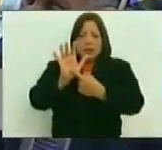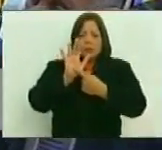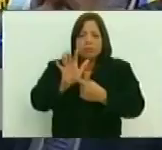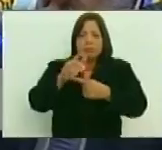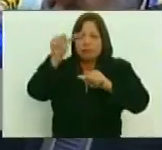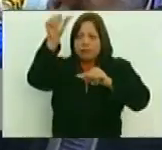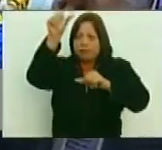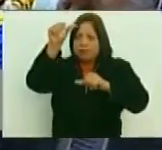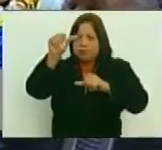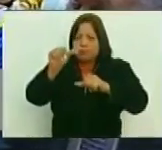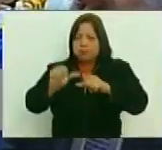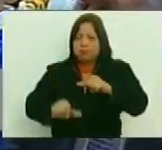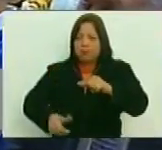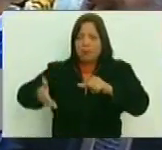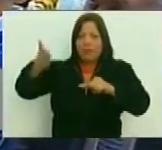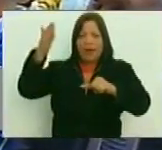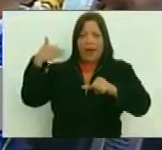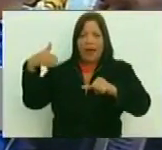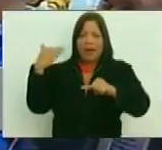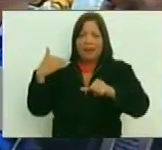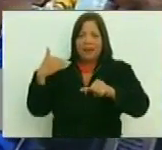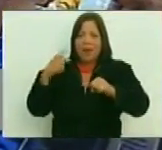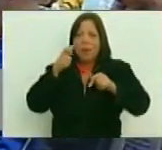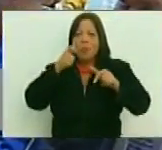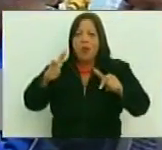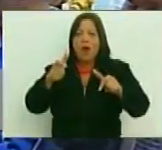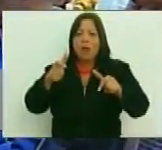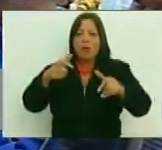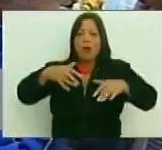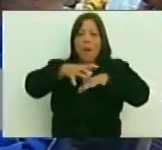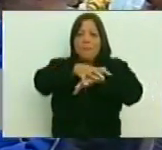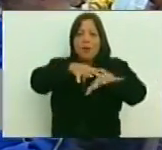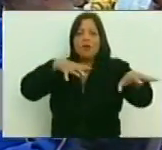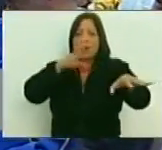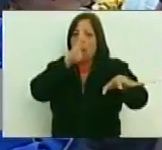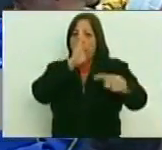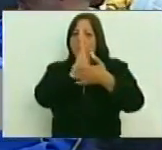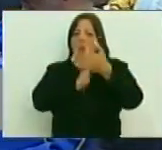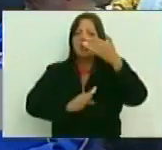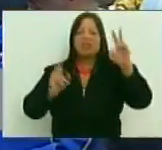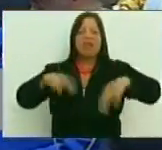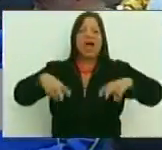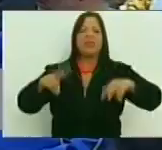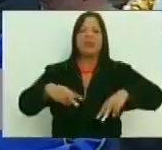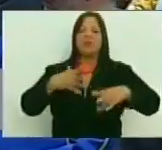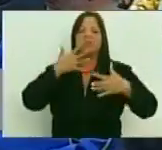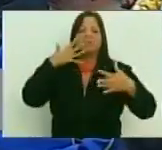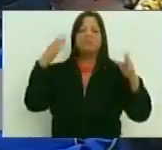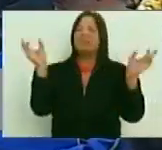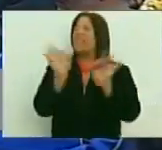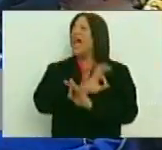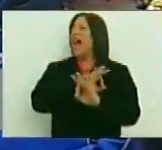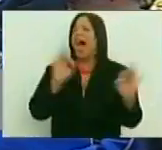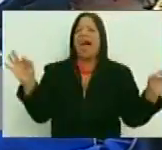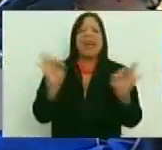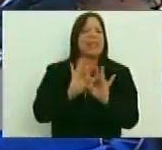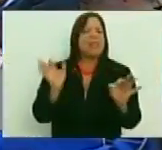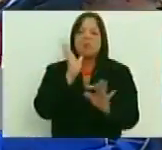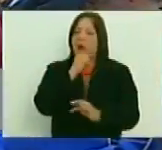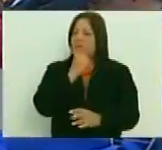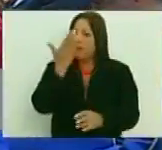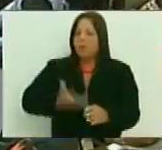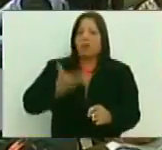ese relato histórico, al pueblo, a las mayorías humildes, no se les reconoció la dimensión exacta de su